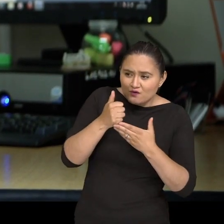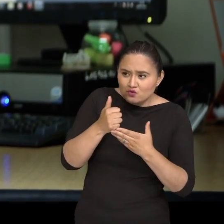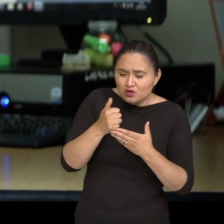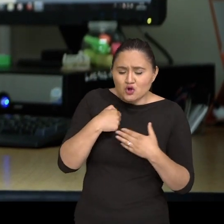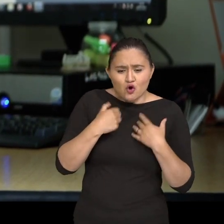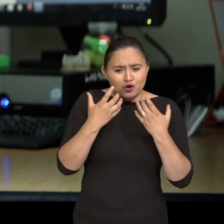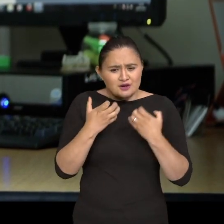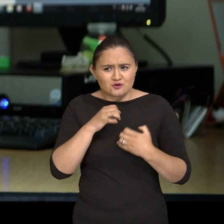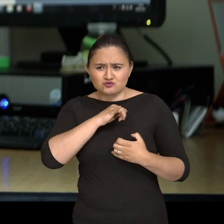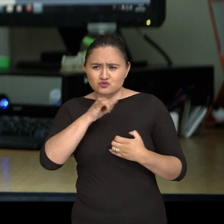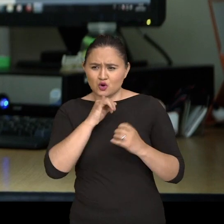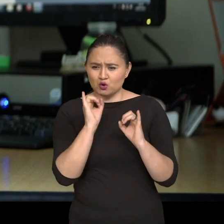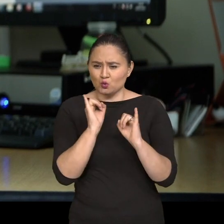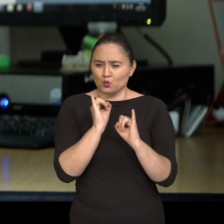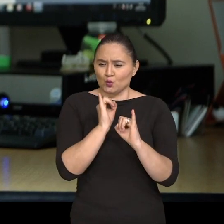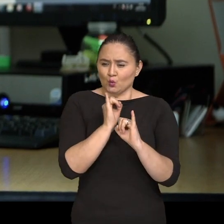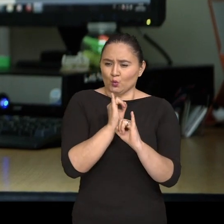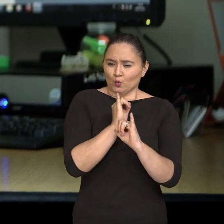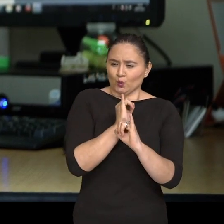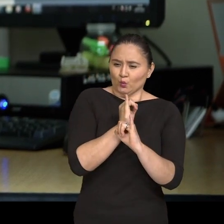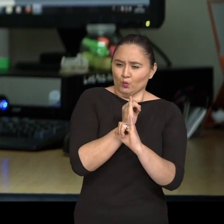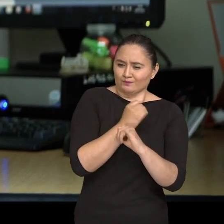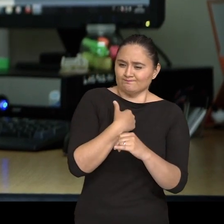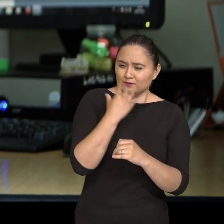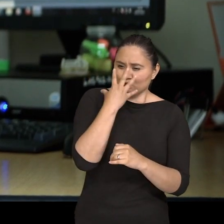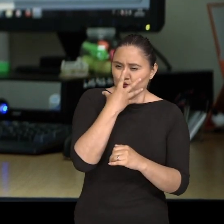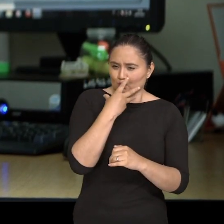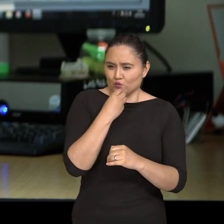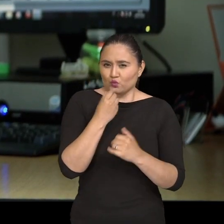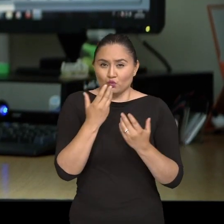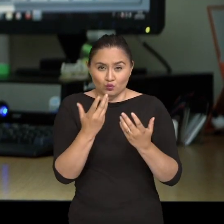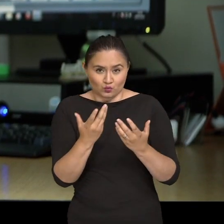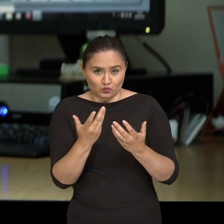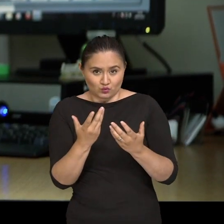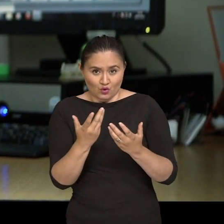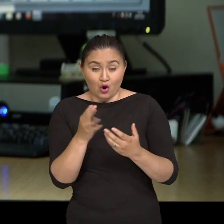de idea irracional no el verse